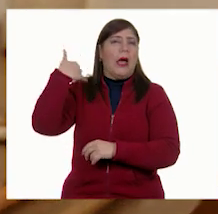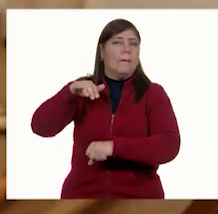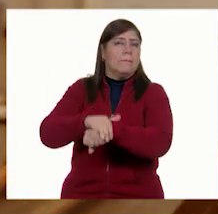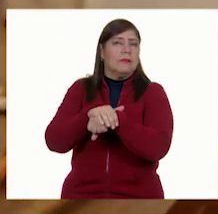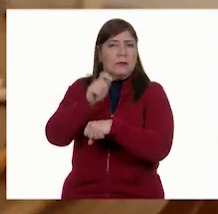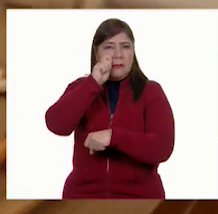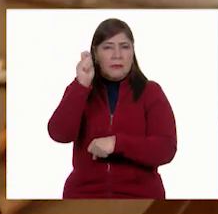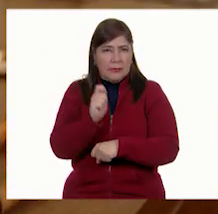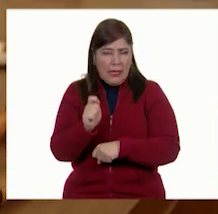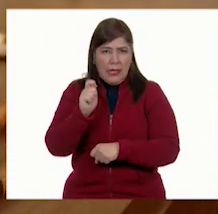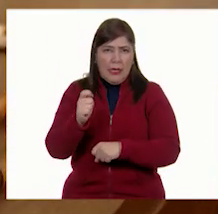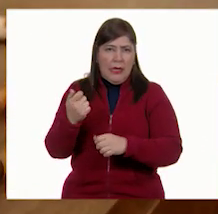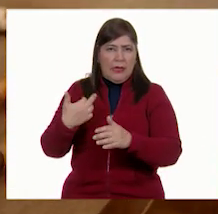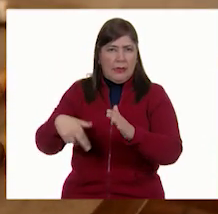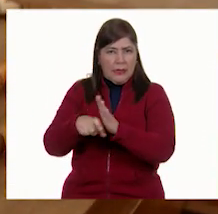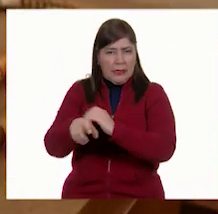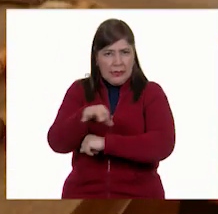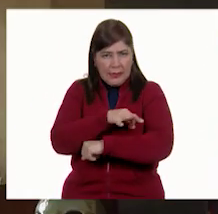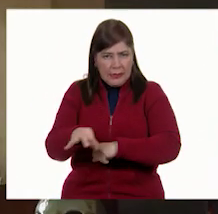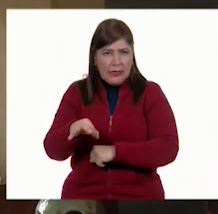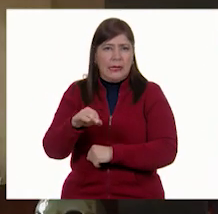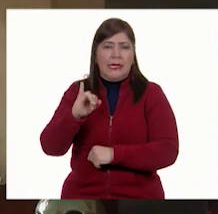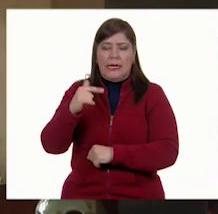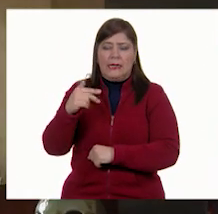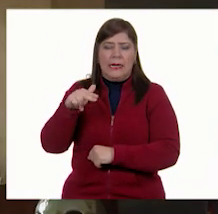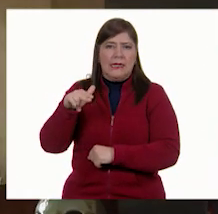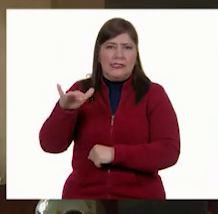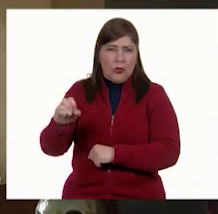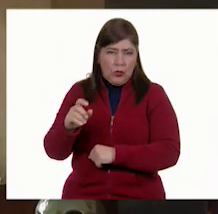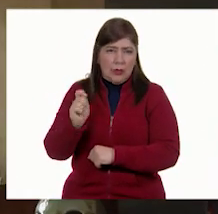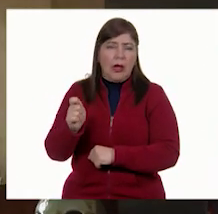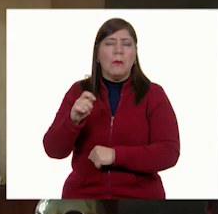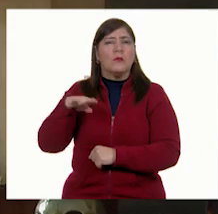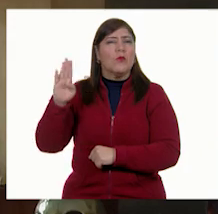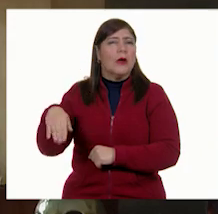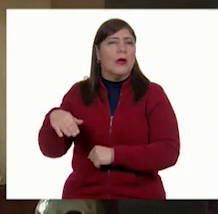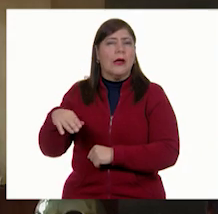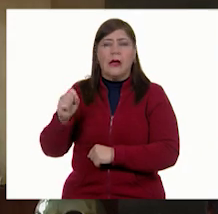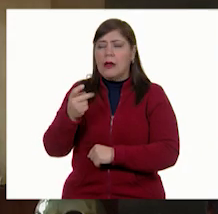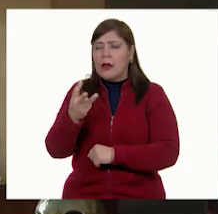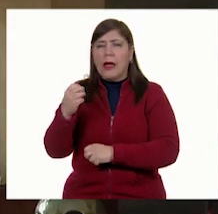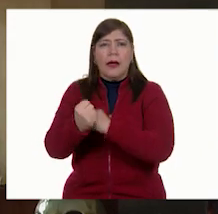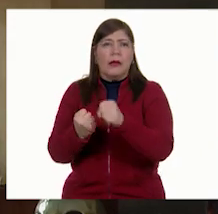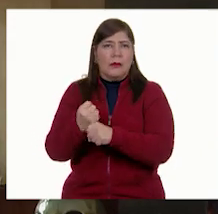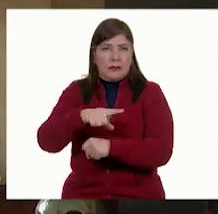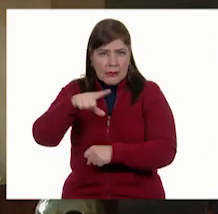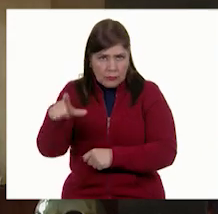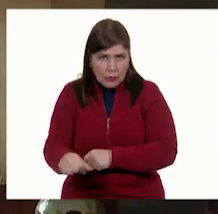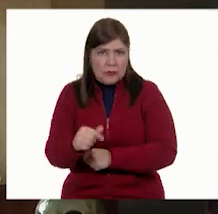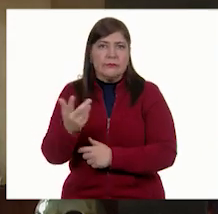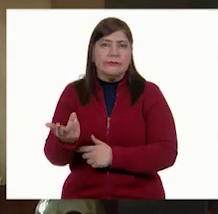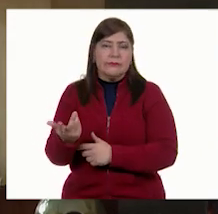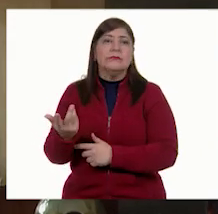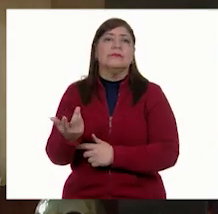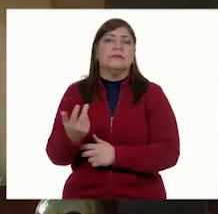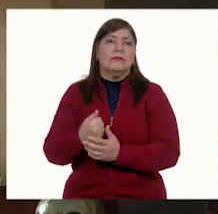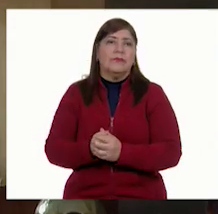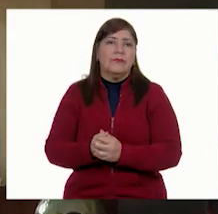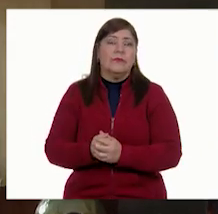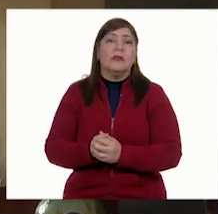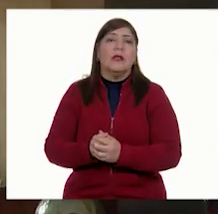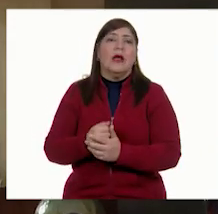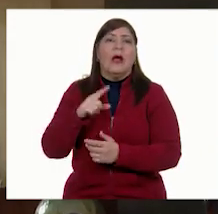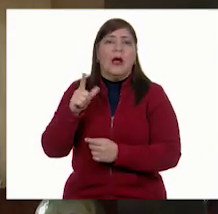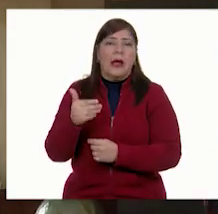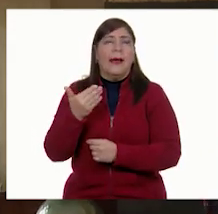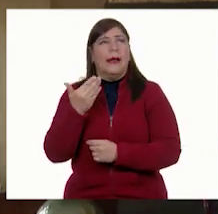el arquitecto Ignacio Díaz Morales, que murió años después. Y entonces le